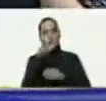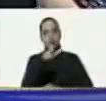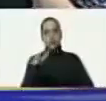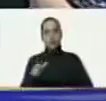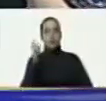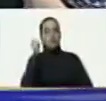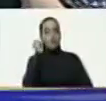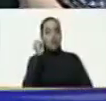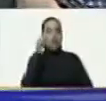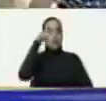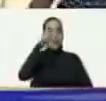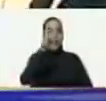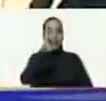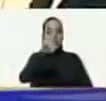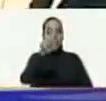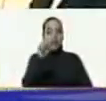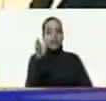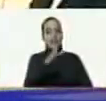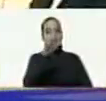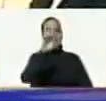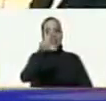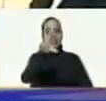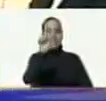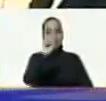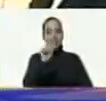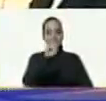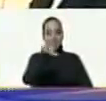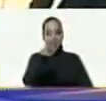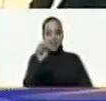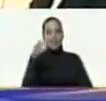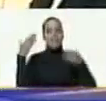feliz porque está donde a ella le gusta, pues, entre libros.